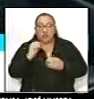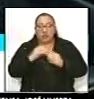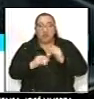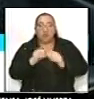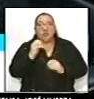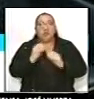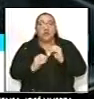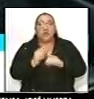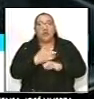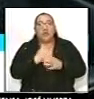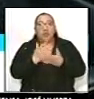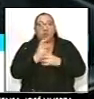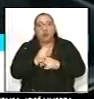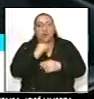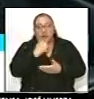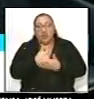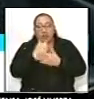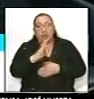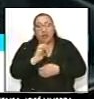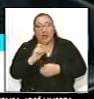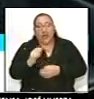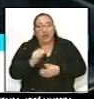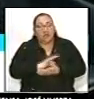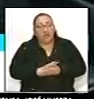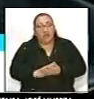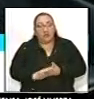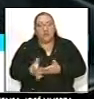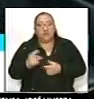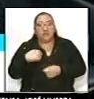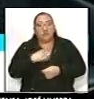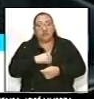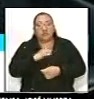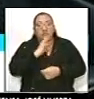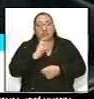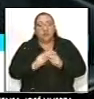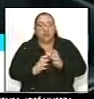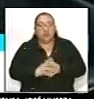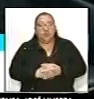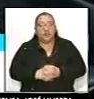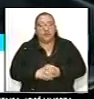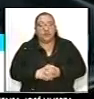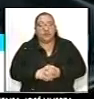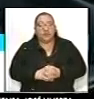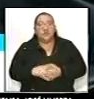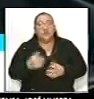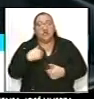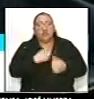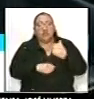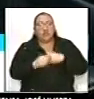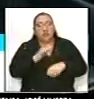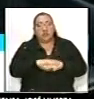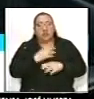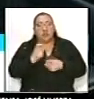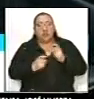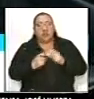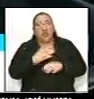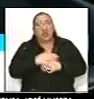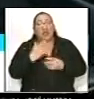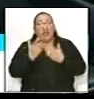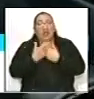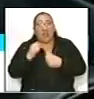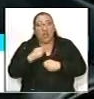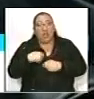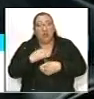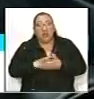reparaciones en educación. ¿Okay? Cuando nosotros hablamos de personas víctimas directas, las personas que están inscritas en el